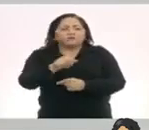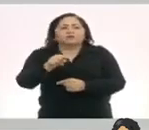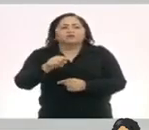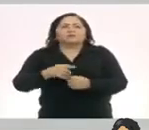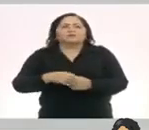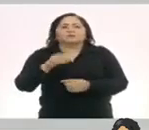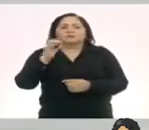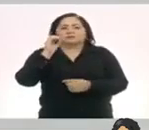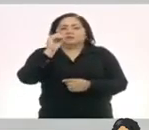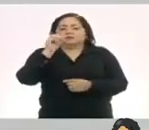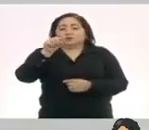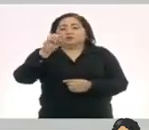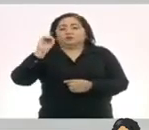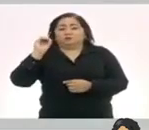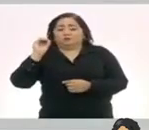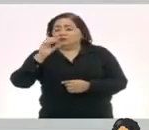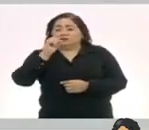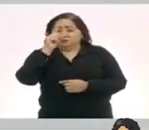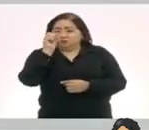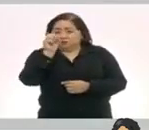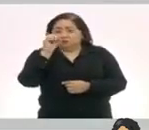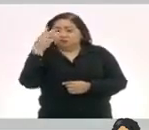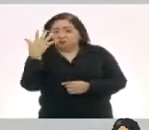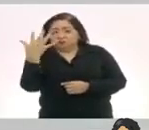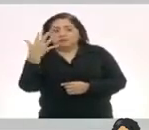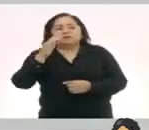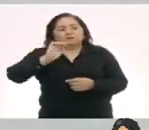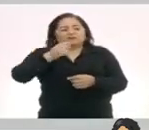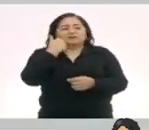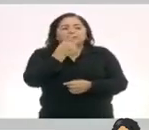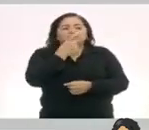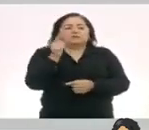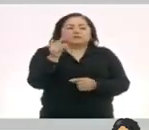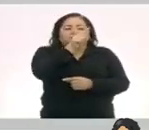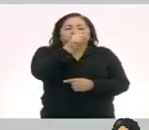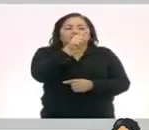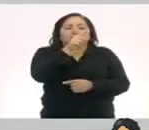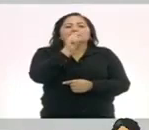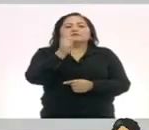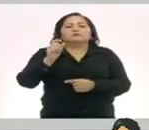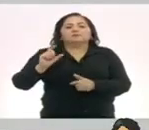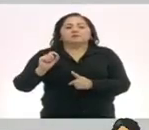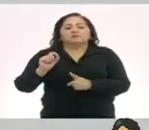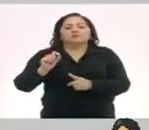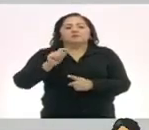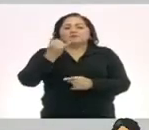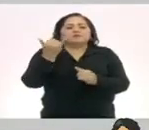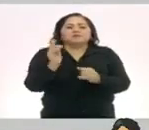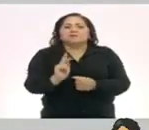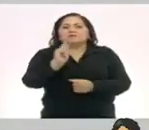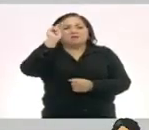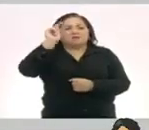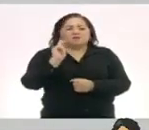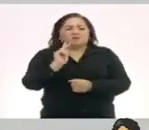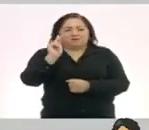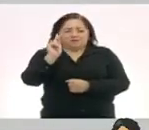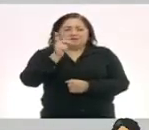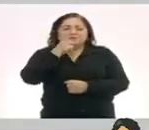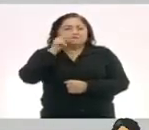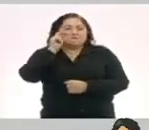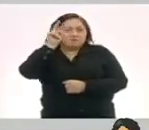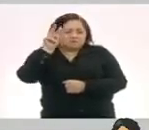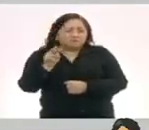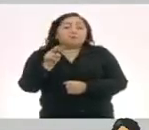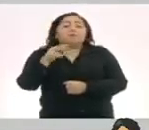5 por 4, 20. Y ahí es cuando comprobamos numéricamente que son equivalentes. Yo sé que visualmente lo